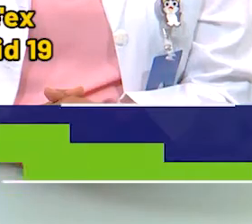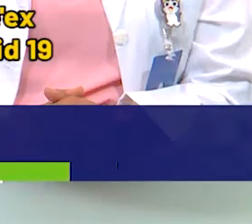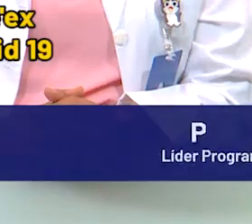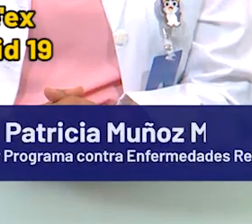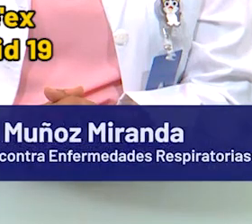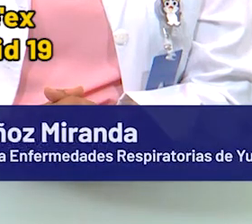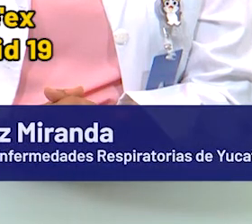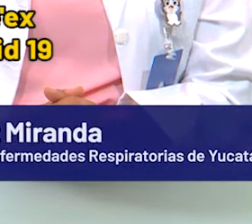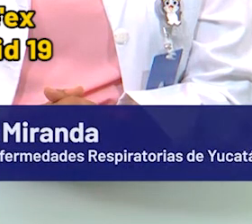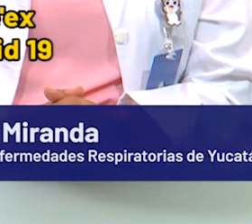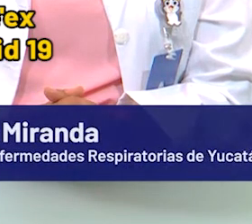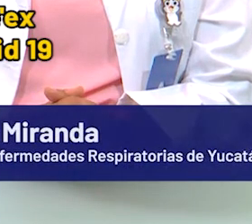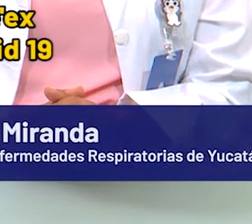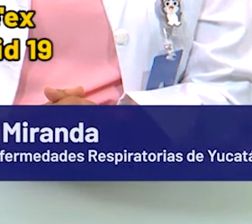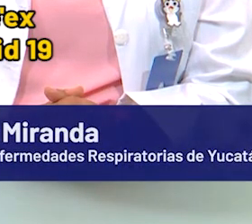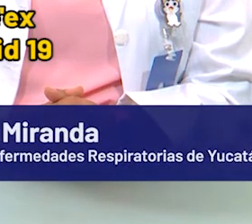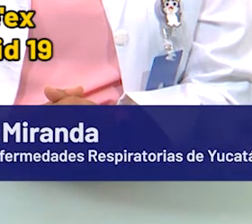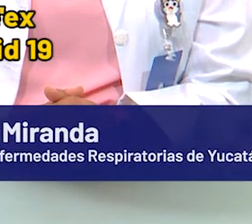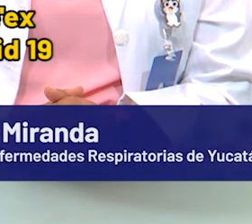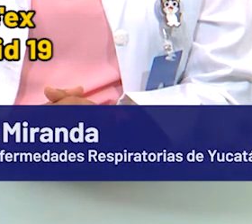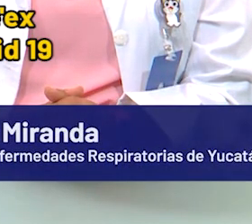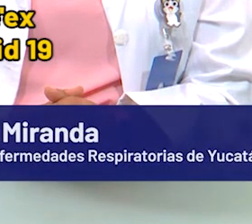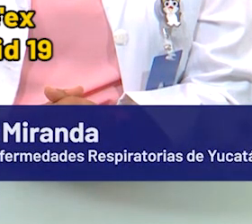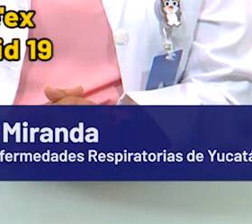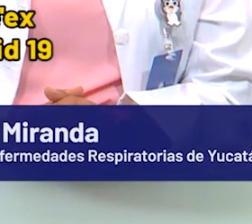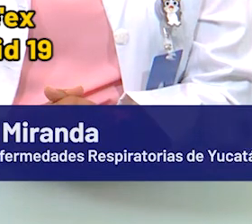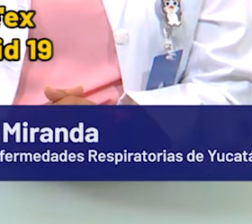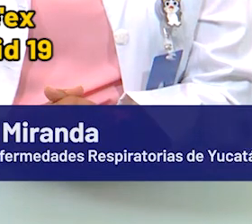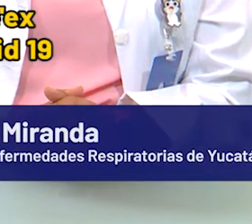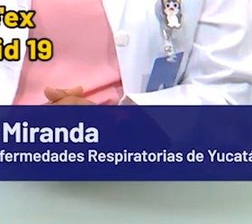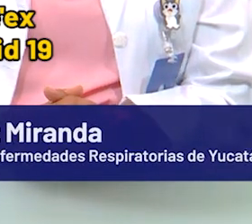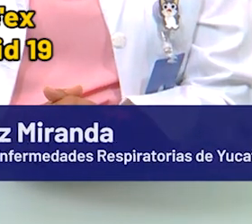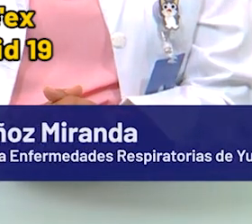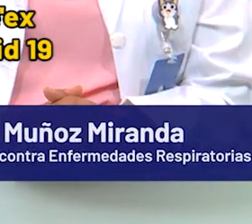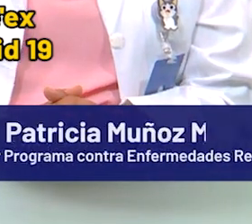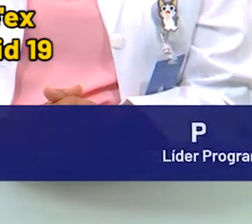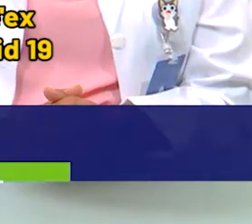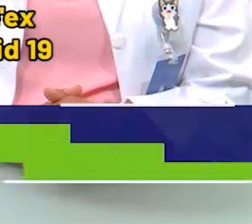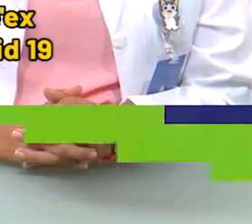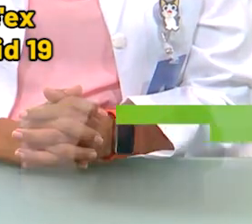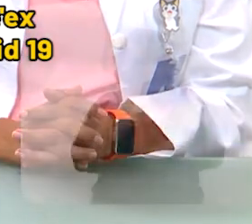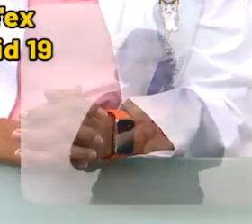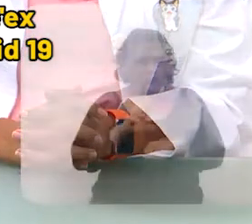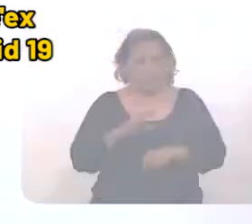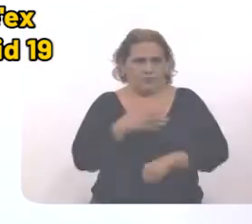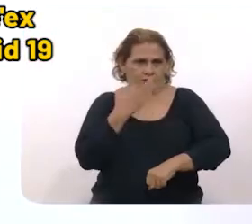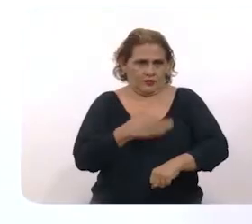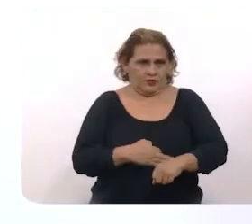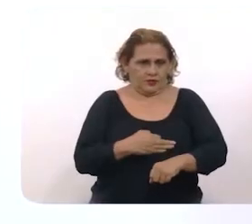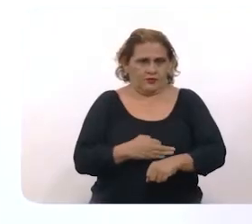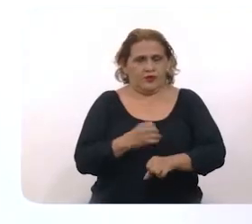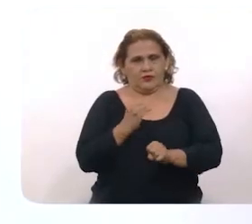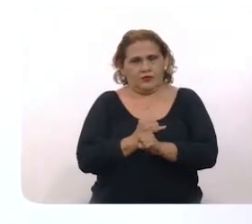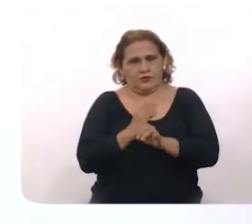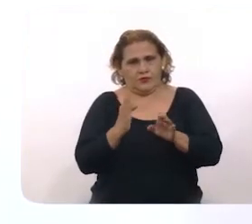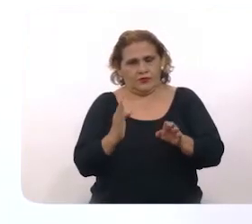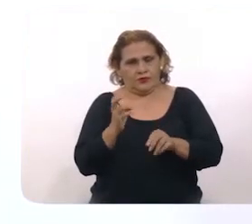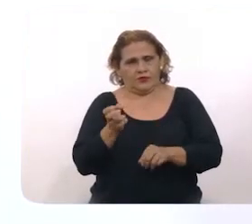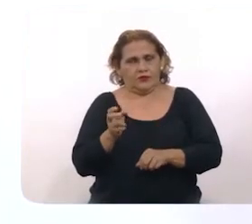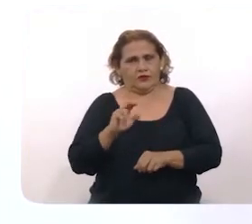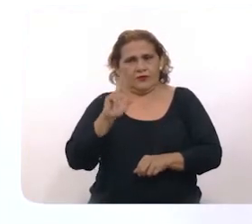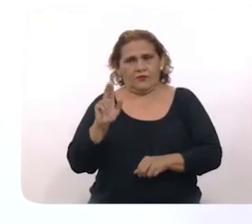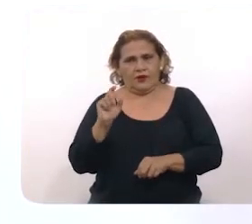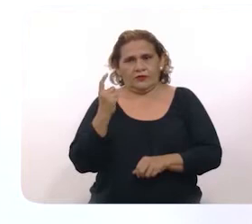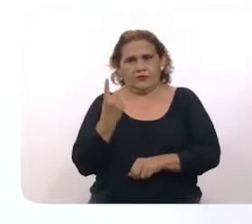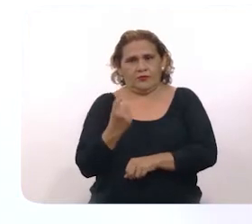Buenas tardes, nos permitimos dar el informe diario relacionado con el COVID-19. Adelante, doctora. Gracias, doctora. Buenas tardes. Este es el parte médico de este